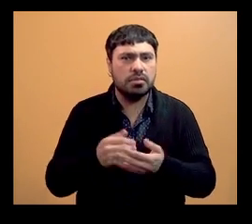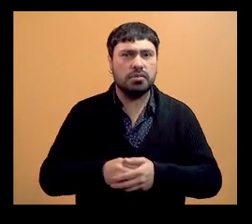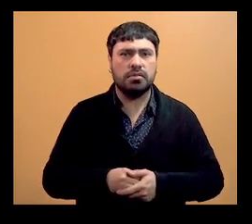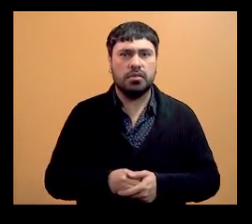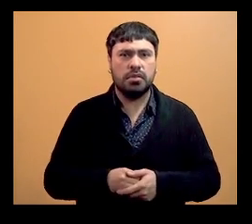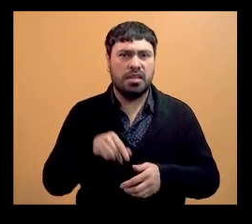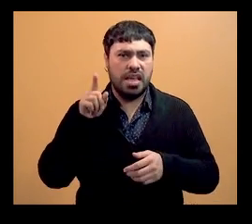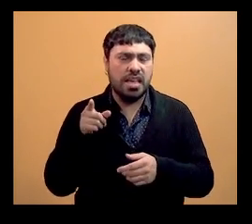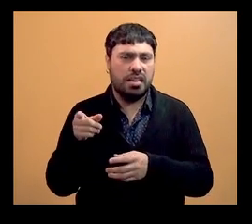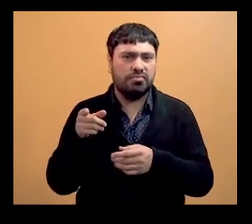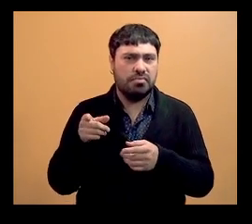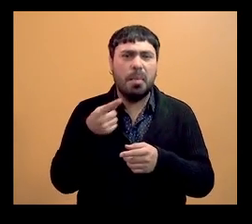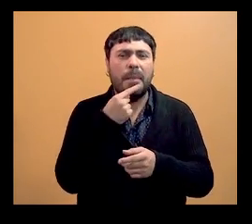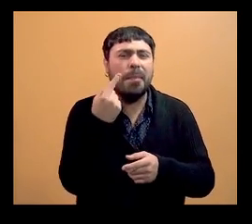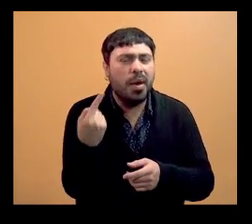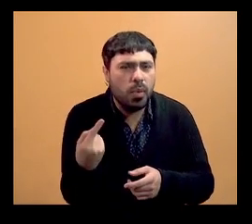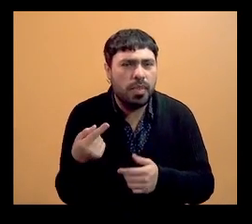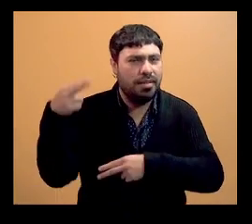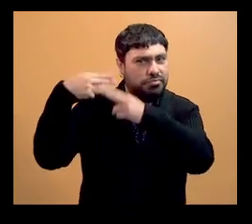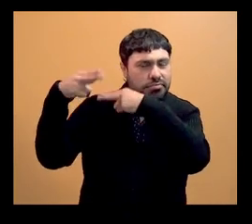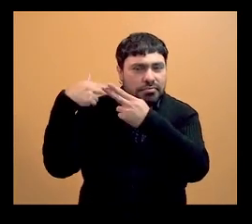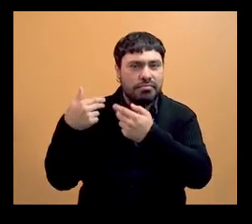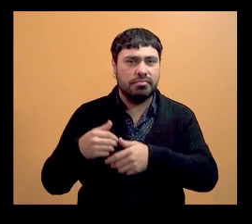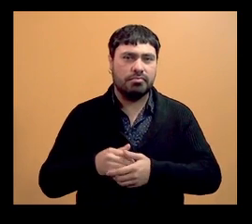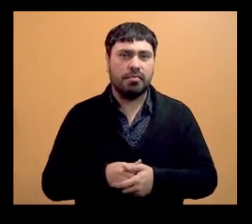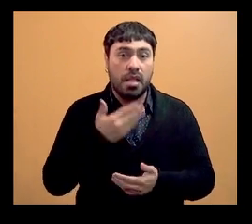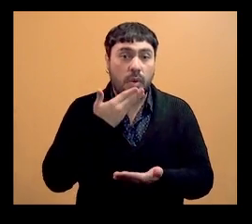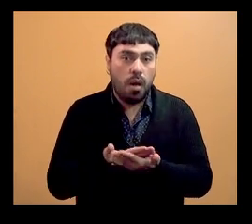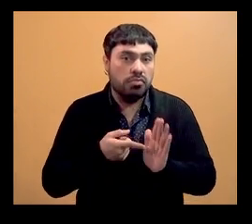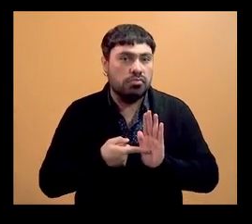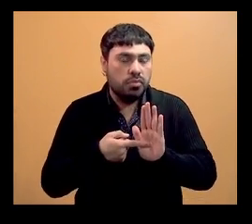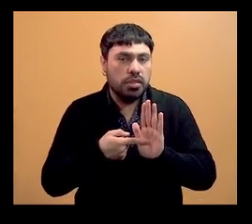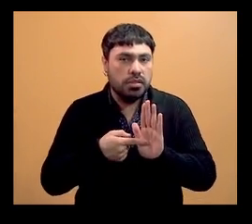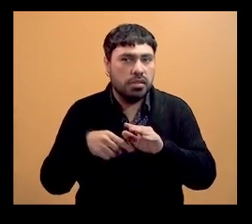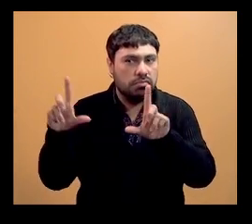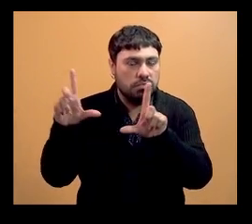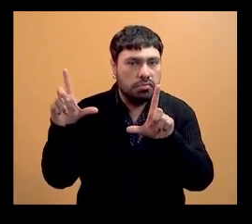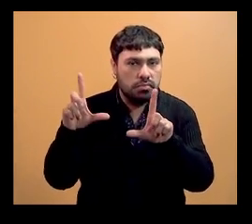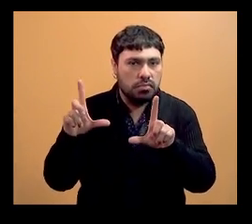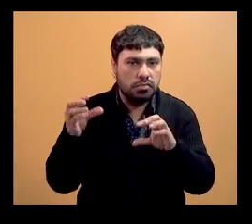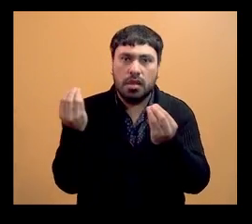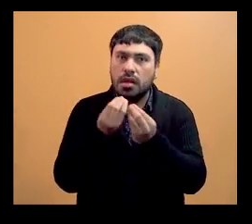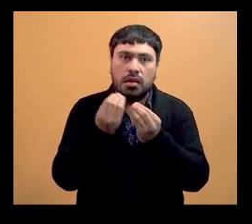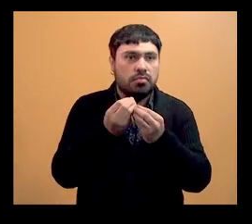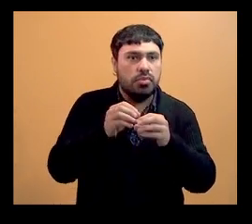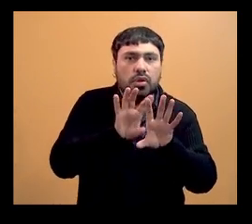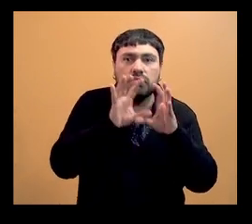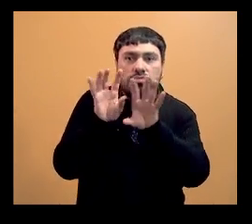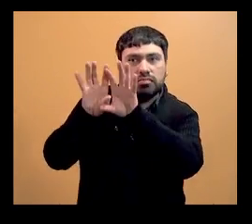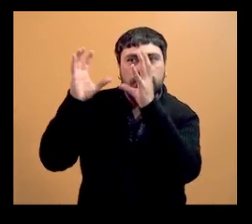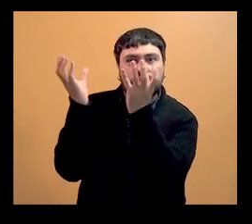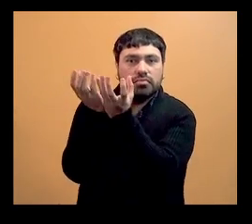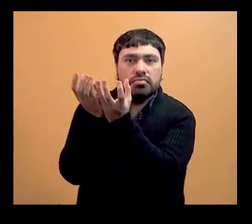de lo que nos contabas, de este contexto histórico, cuando nos muestras esas imágenes de la cantidad de satélites